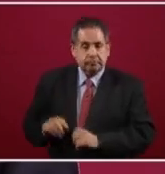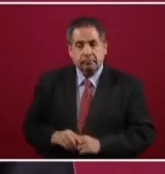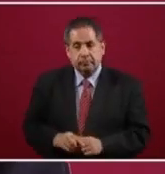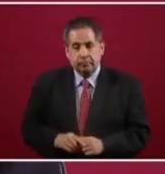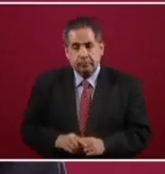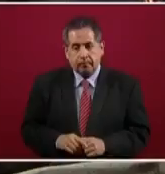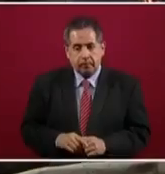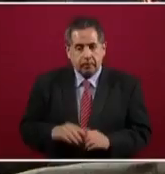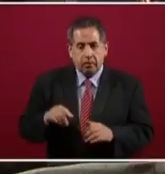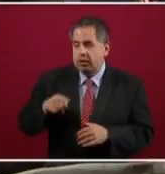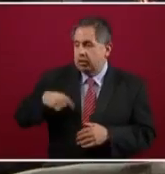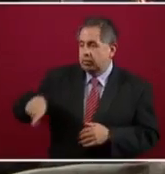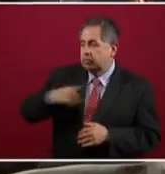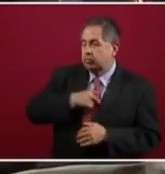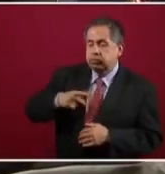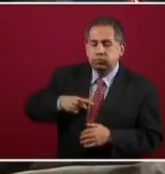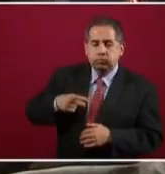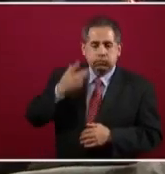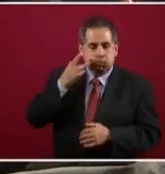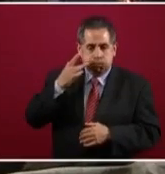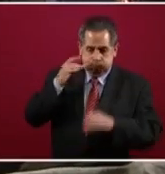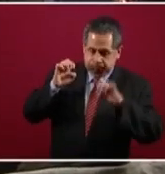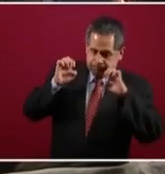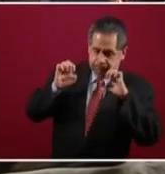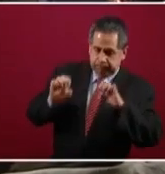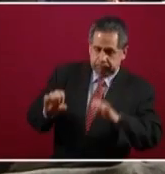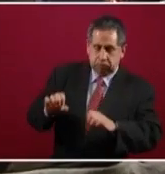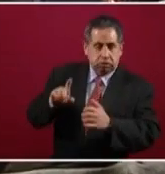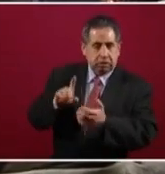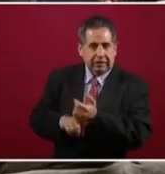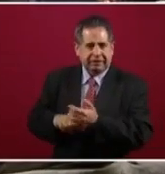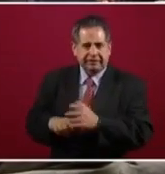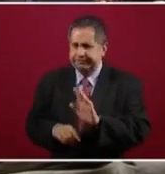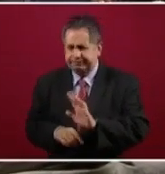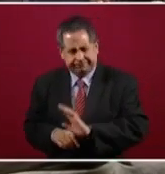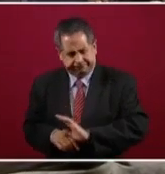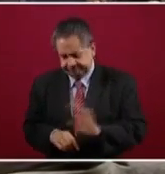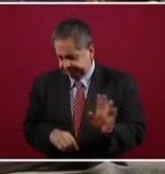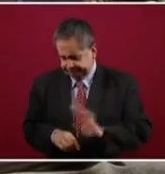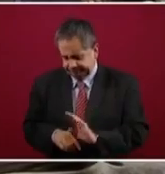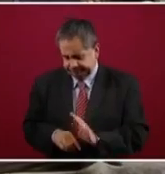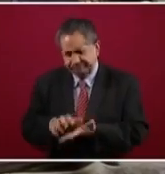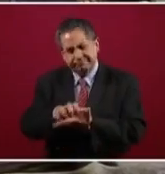y que no haya lujos en el gobierno. Esa es la austeridad.